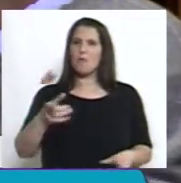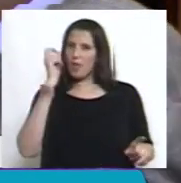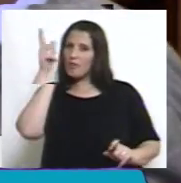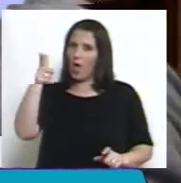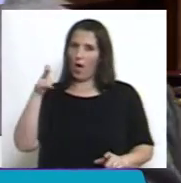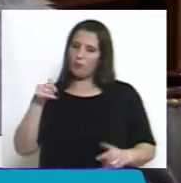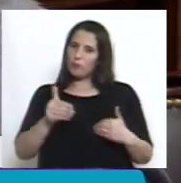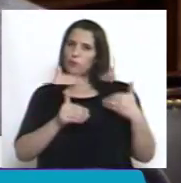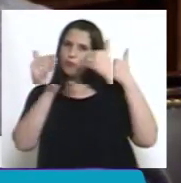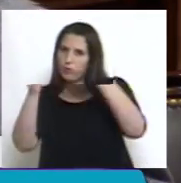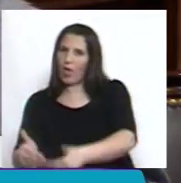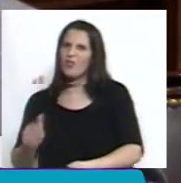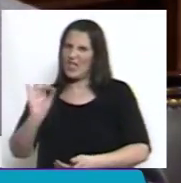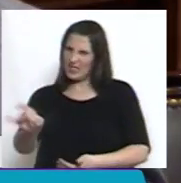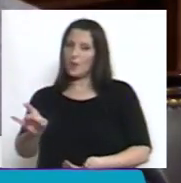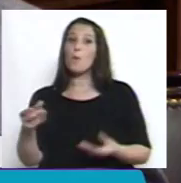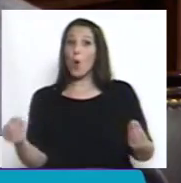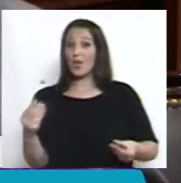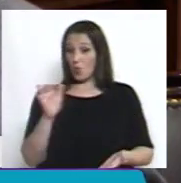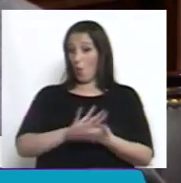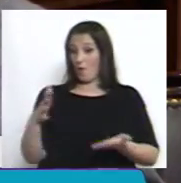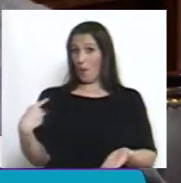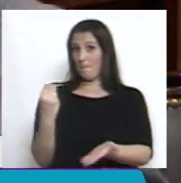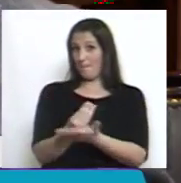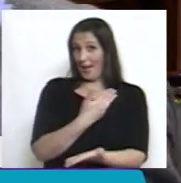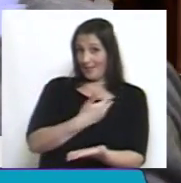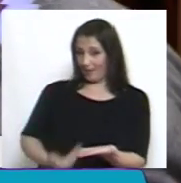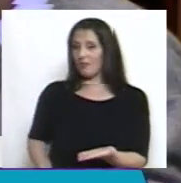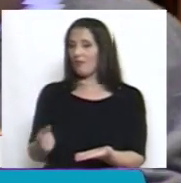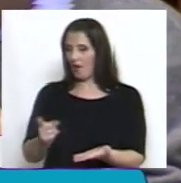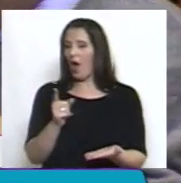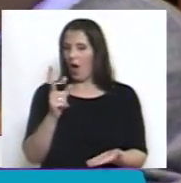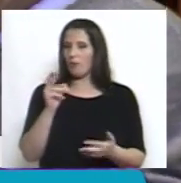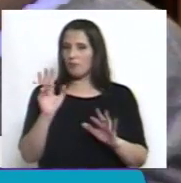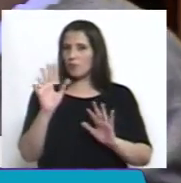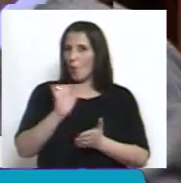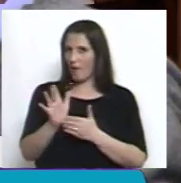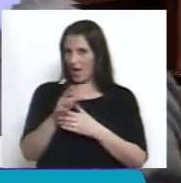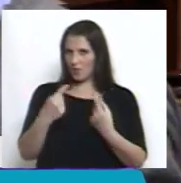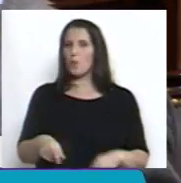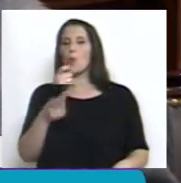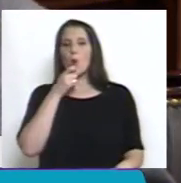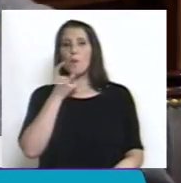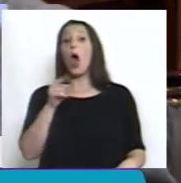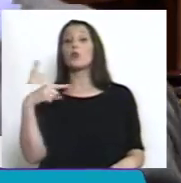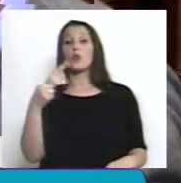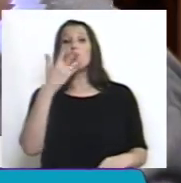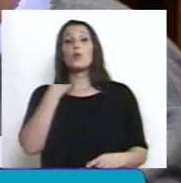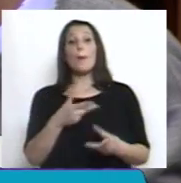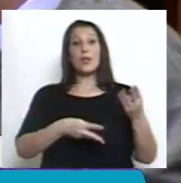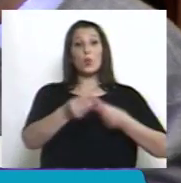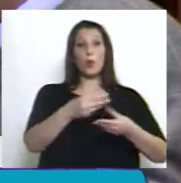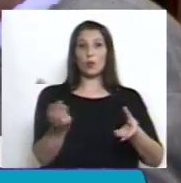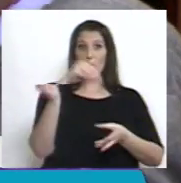claramente el nuevo presidente va a definir algunas prioridades. Y yo quiero dar simplemente 2 ejemplos de cosas que a nosotros nos gustaría incluir en el